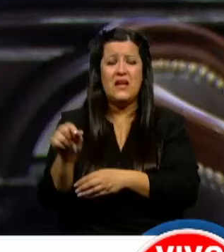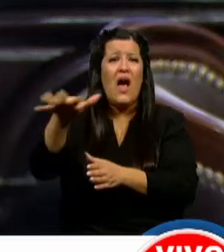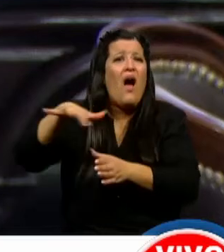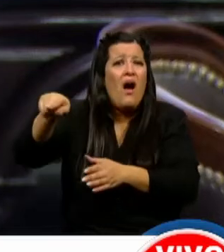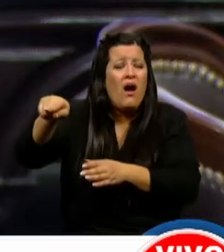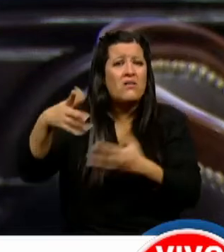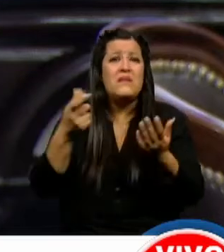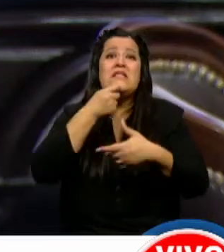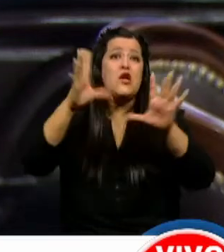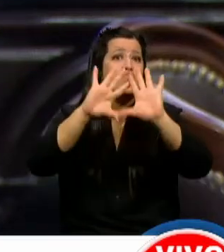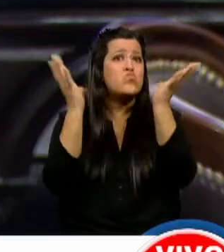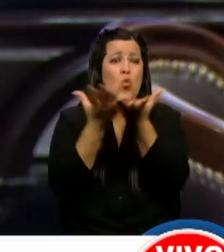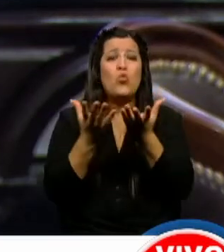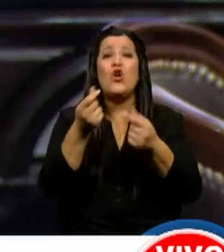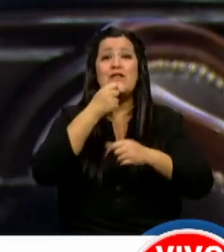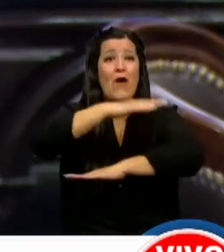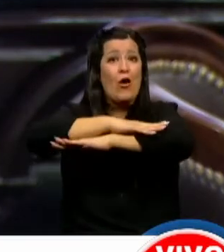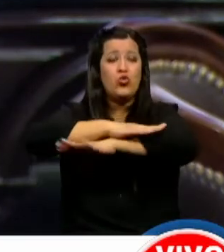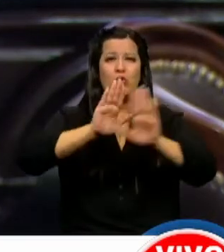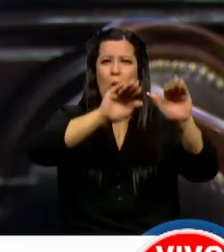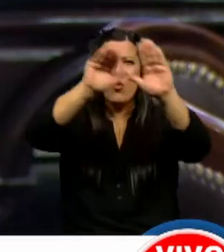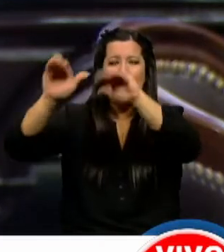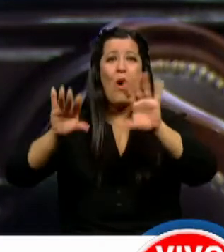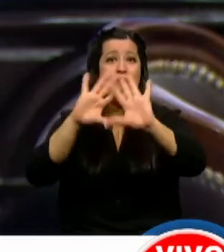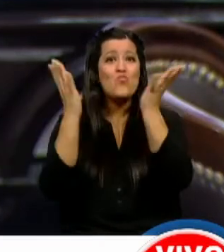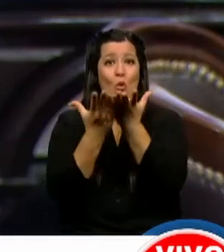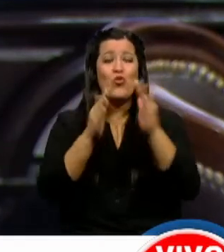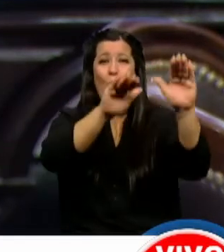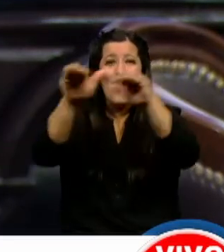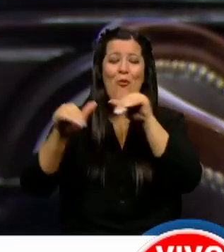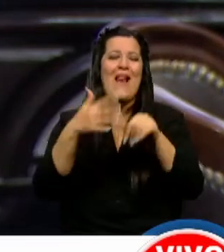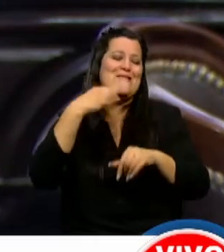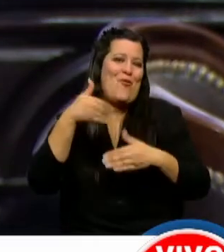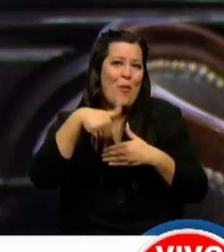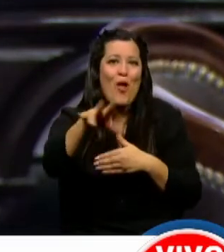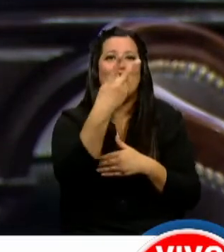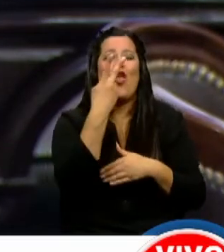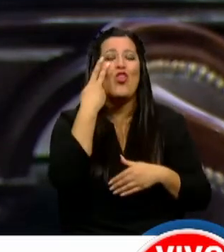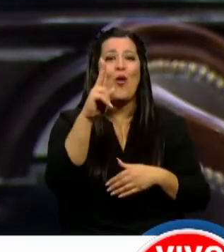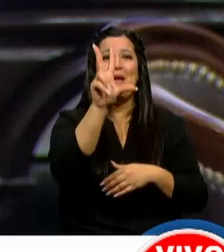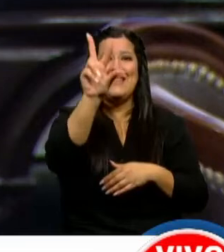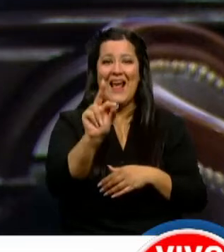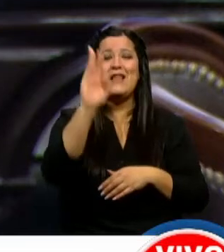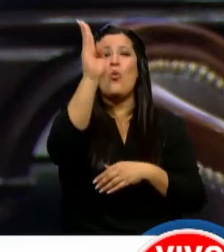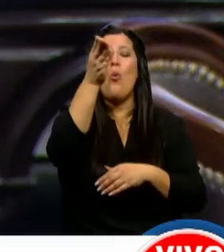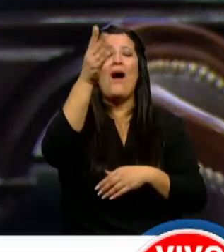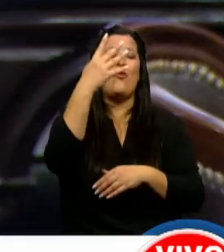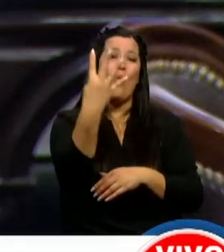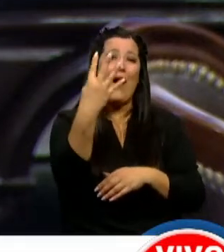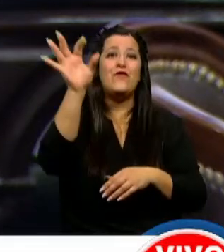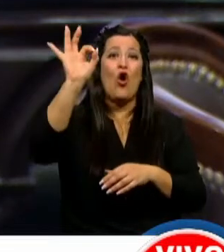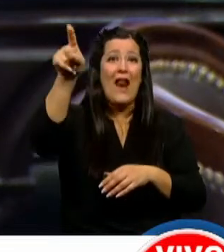si todo el mundo se comportara de la misma manera, llegaríamos al 2030 con 4 grados de aumento de